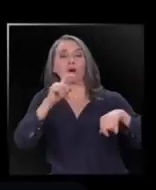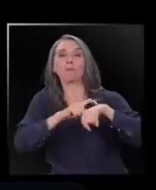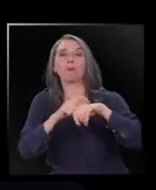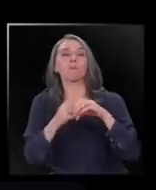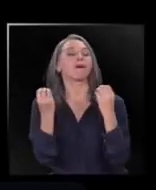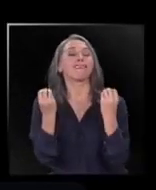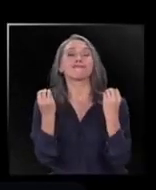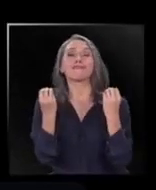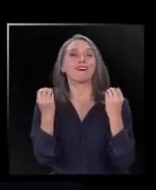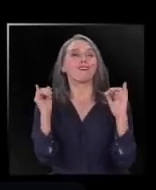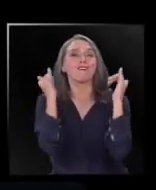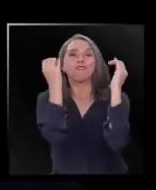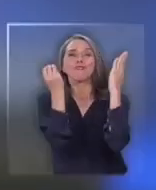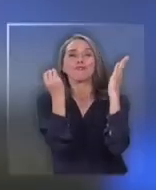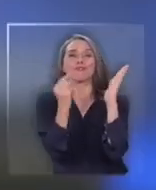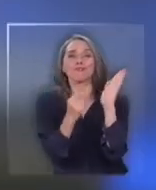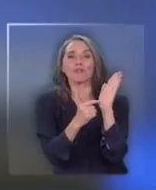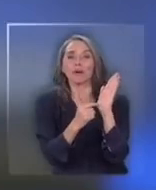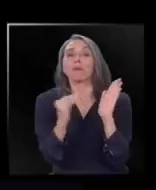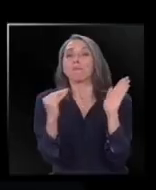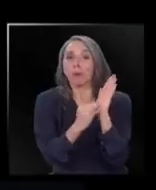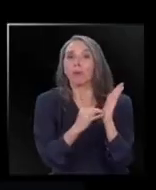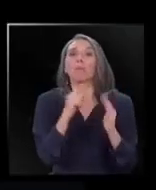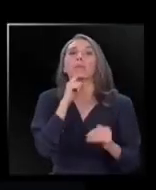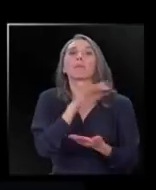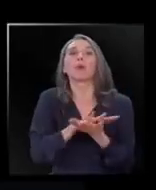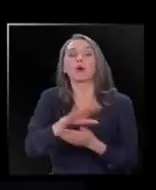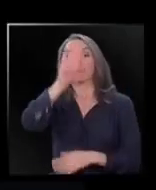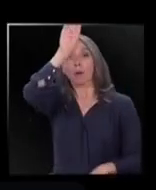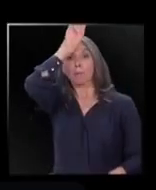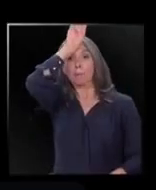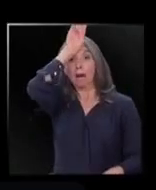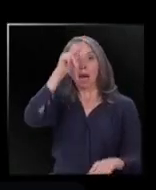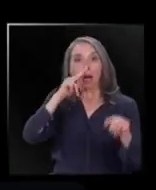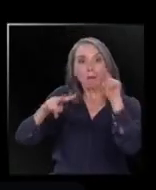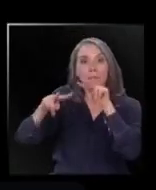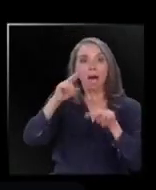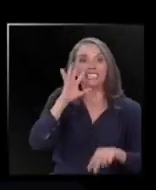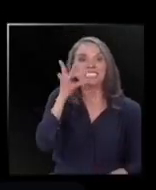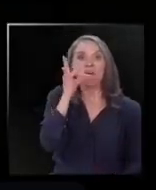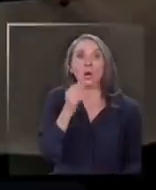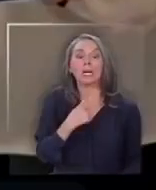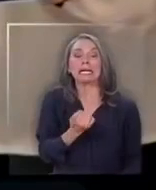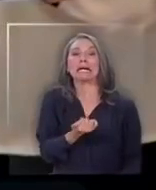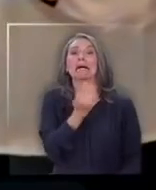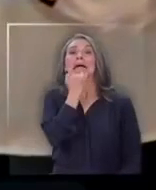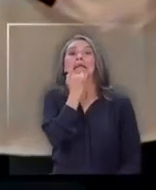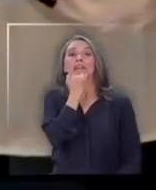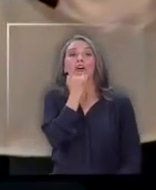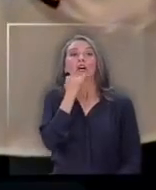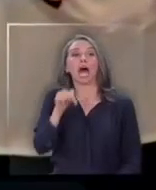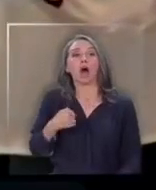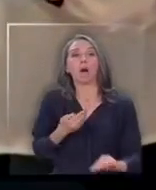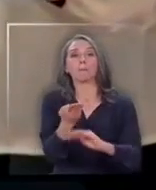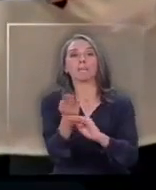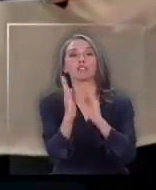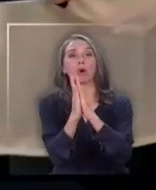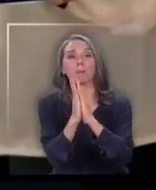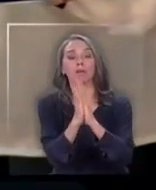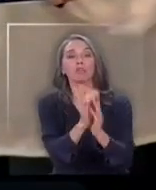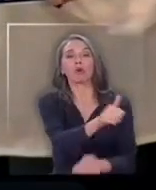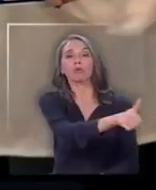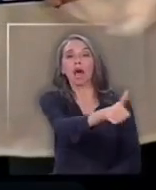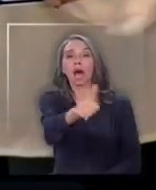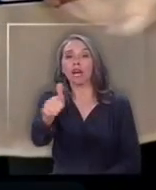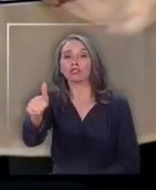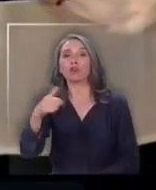a mí, porque, por ejemplo, cuando el Papa se dio cuenta del error. Ya desde ahora pido perdón a todos